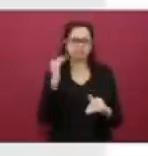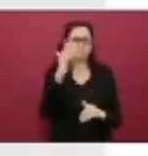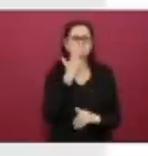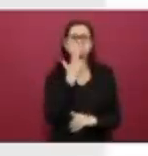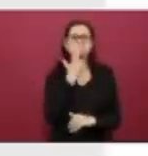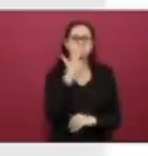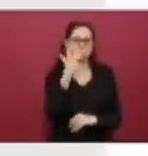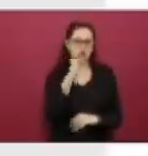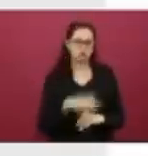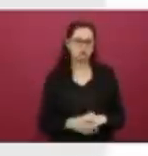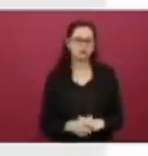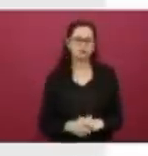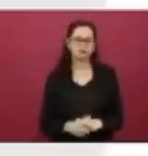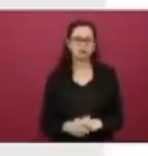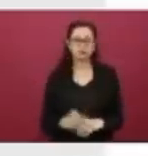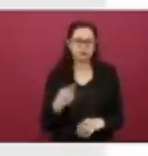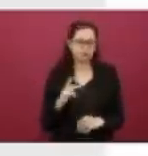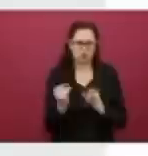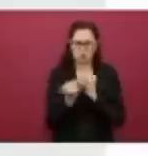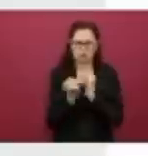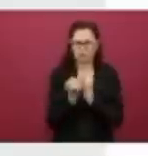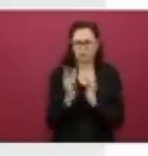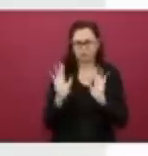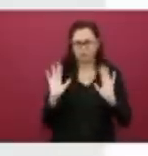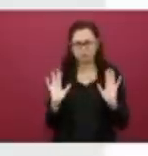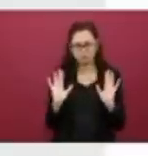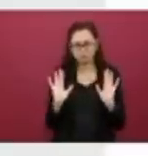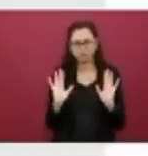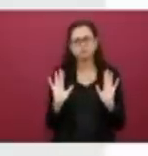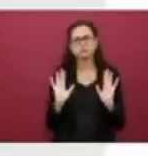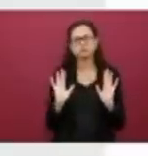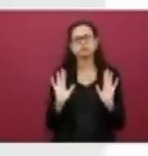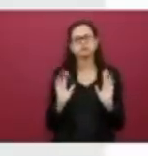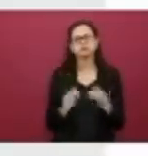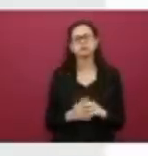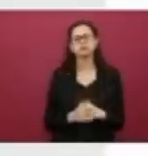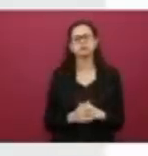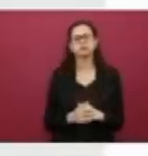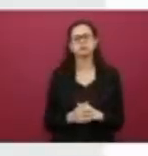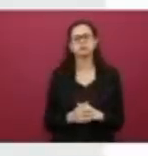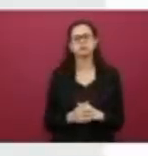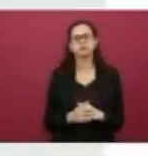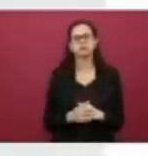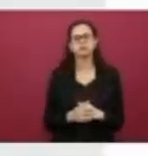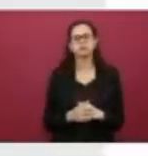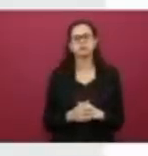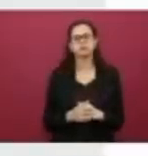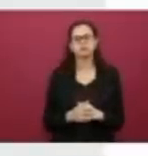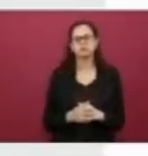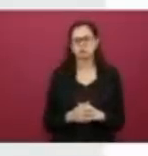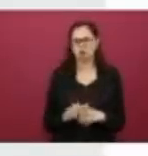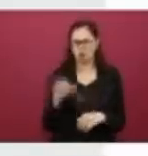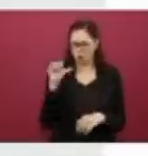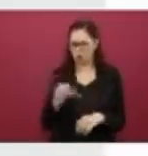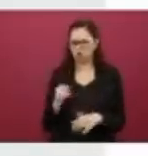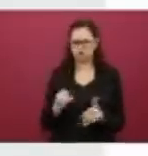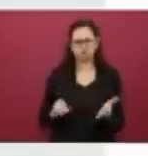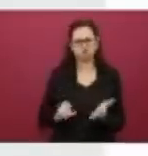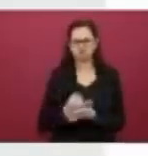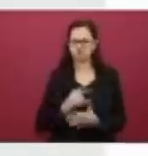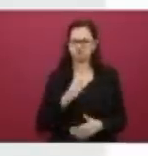pero todas maneras ya sé podría haber hecho hoy pero dijimos